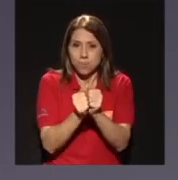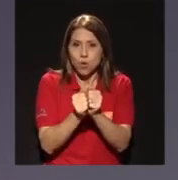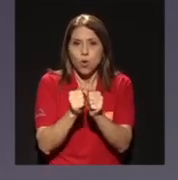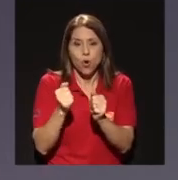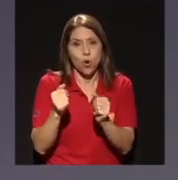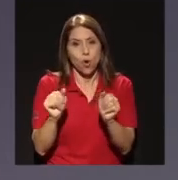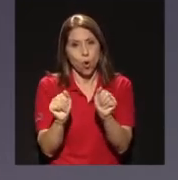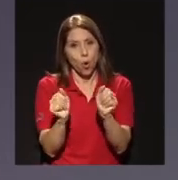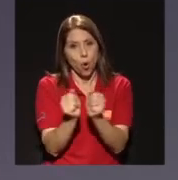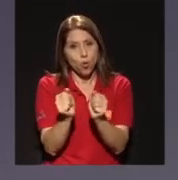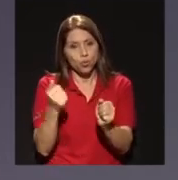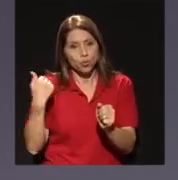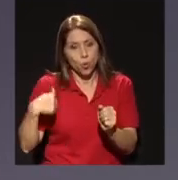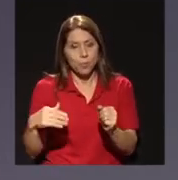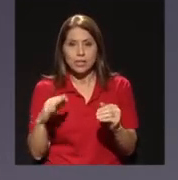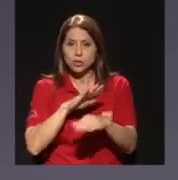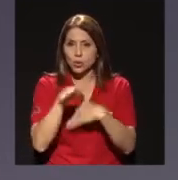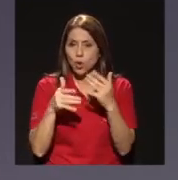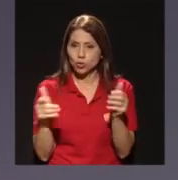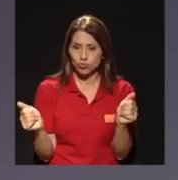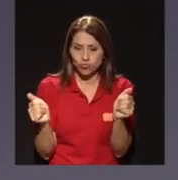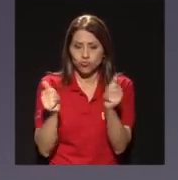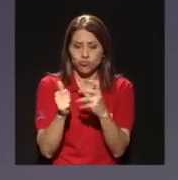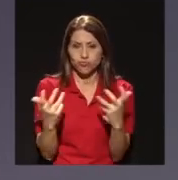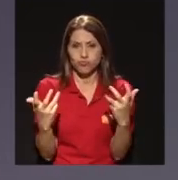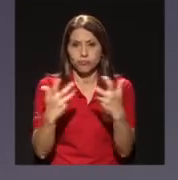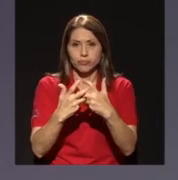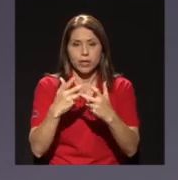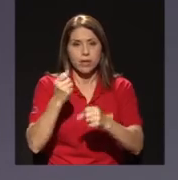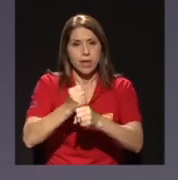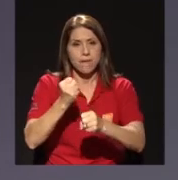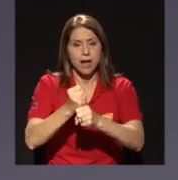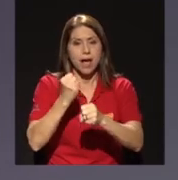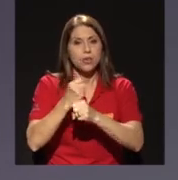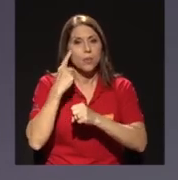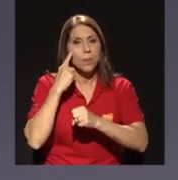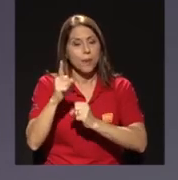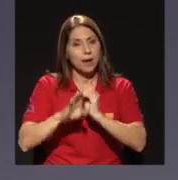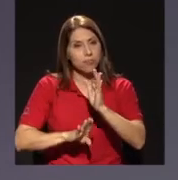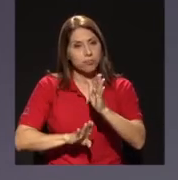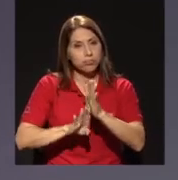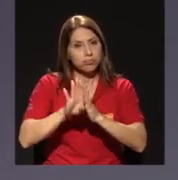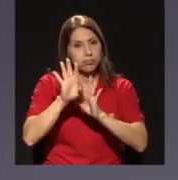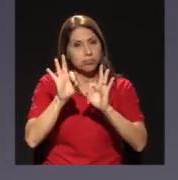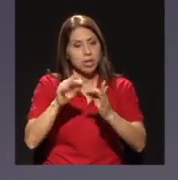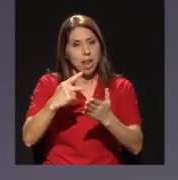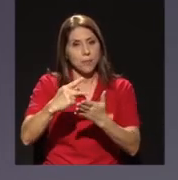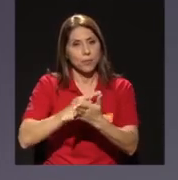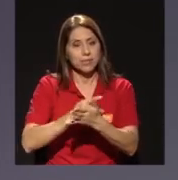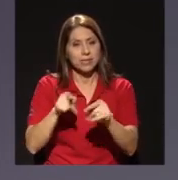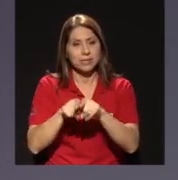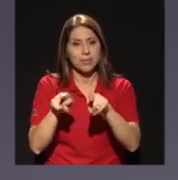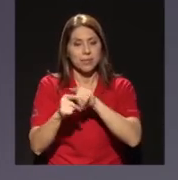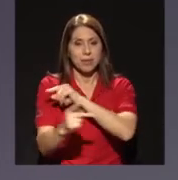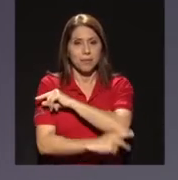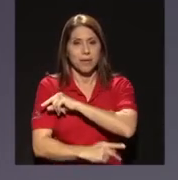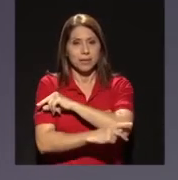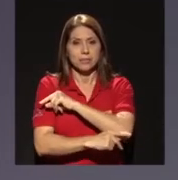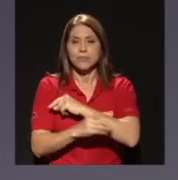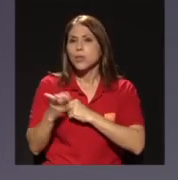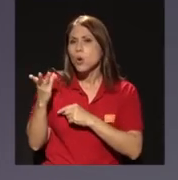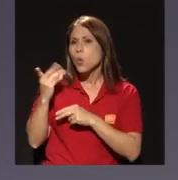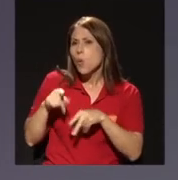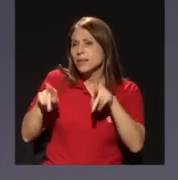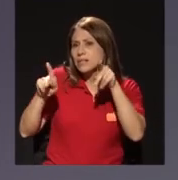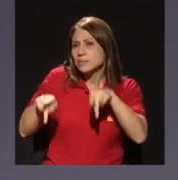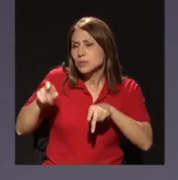para sacar nuestra institución adelante y darle mejores recursos tanto a la provincia como al país. ¿Cuánto personal se requiere para el manejo de